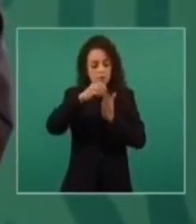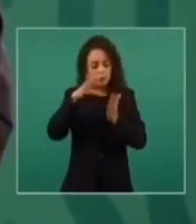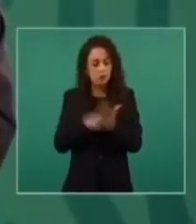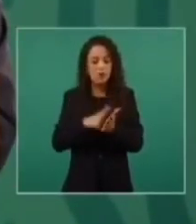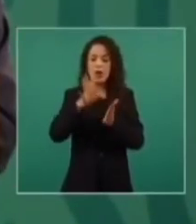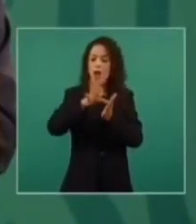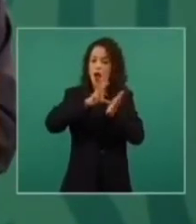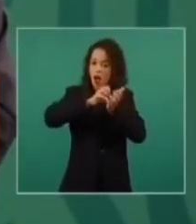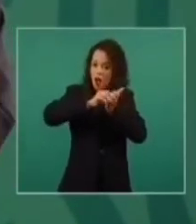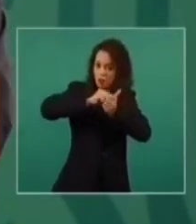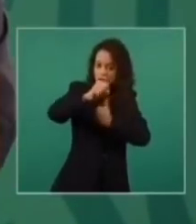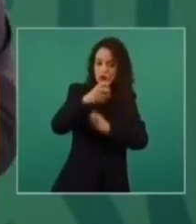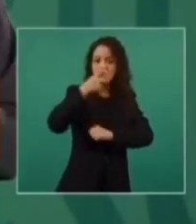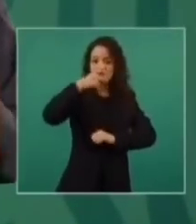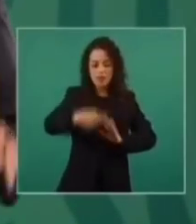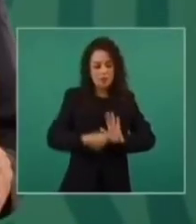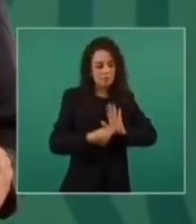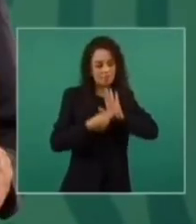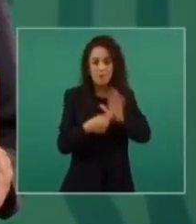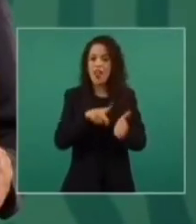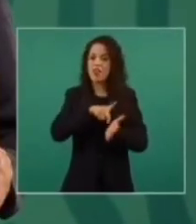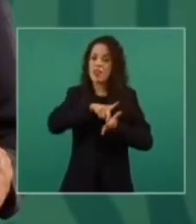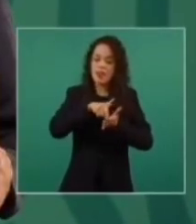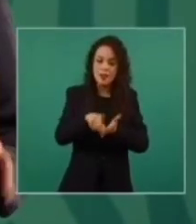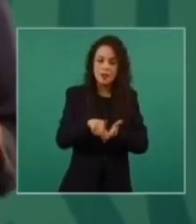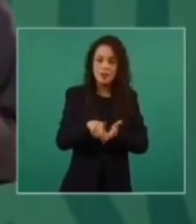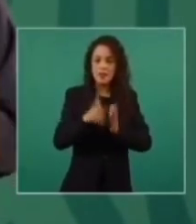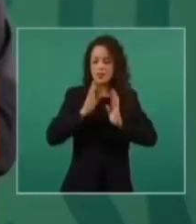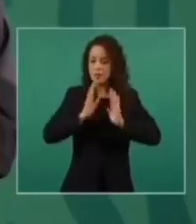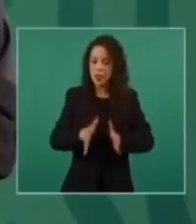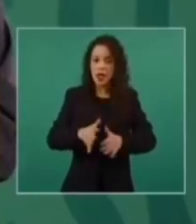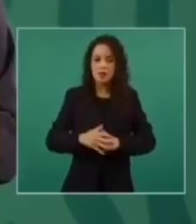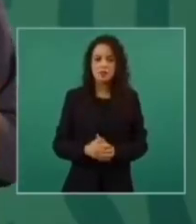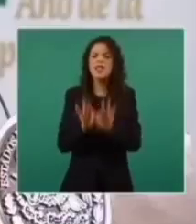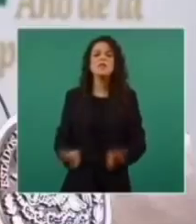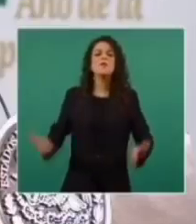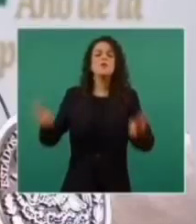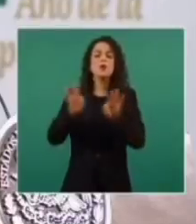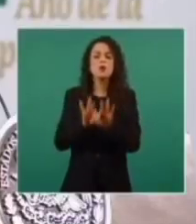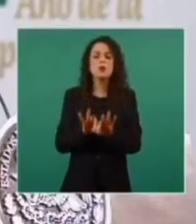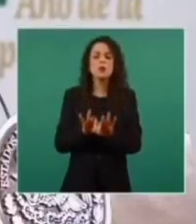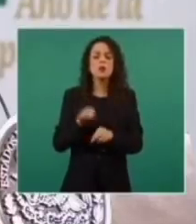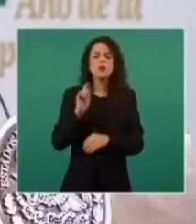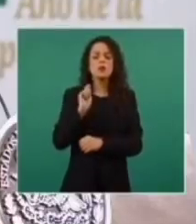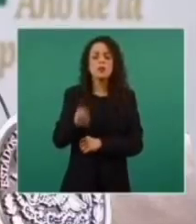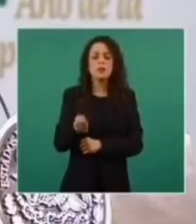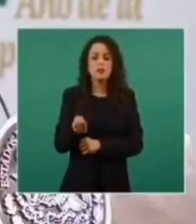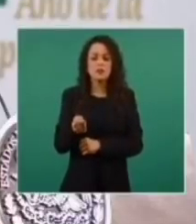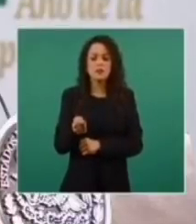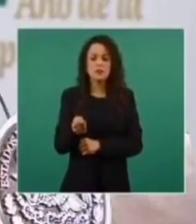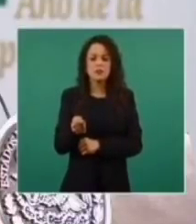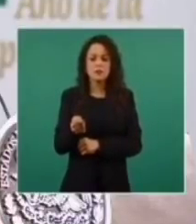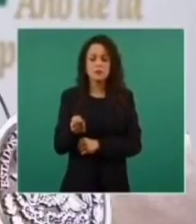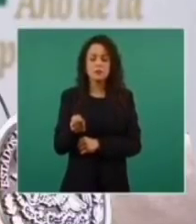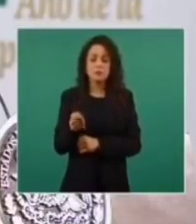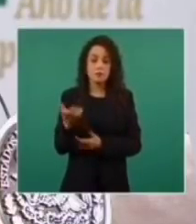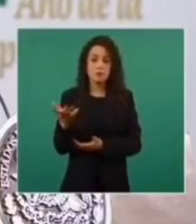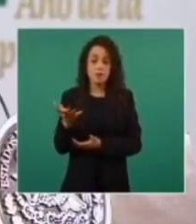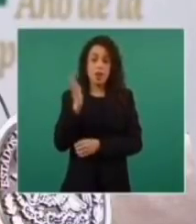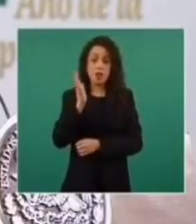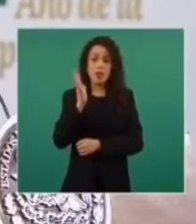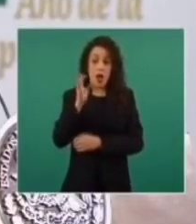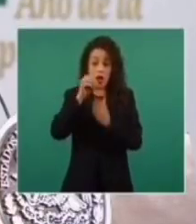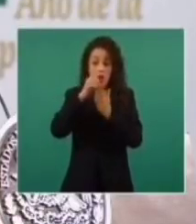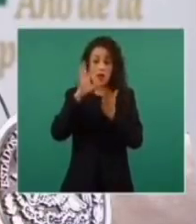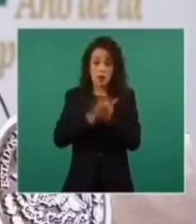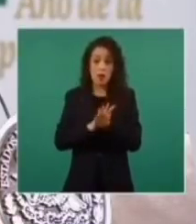Otras también importantes, el que sea delito grave la corrupción,